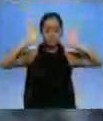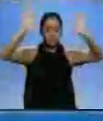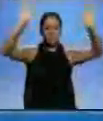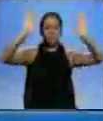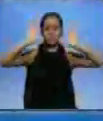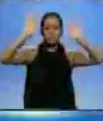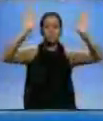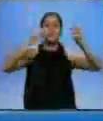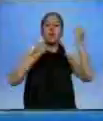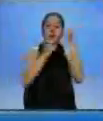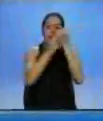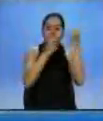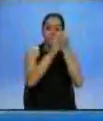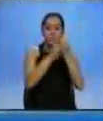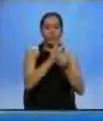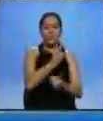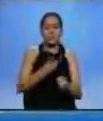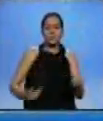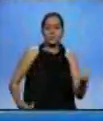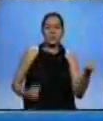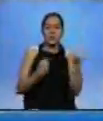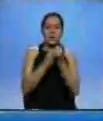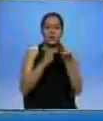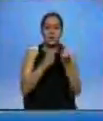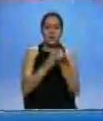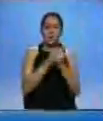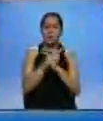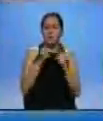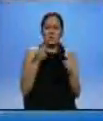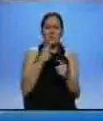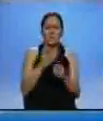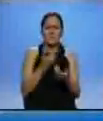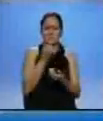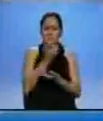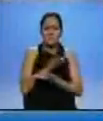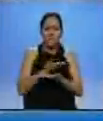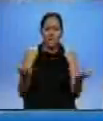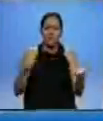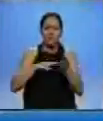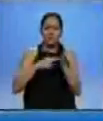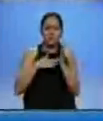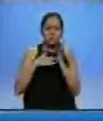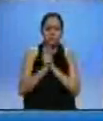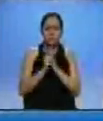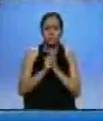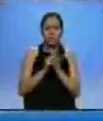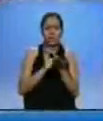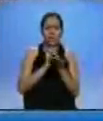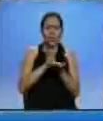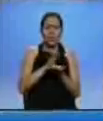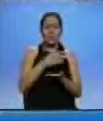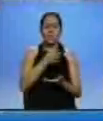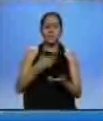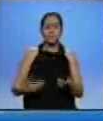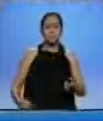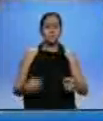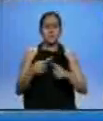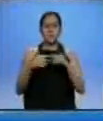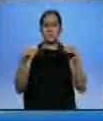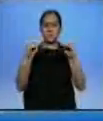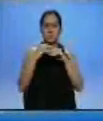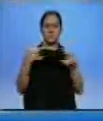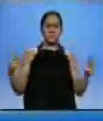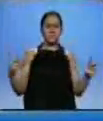autoconvocaban para apoyar al gobierno y detener lo que ellos califican como un golpe de Estado, pero son recibidos de forma